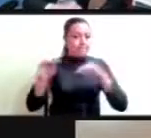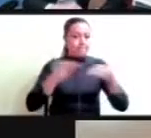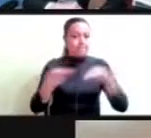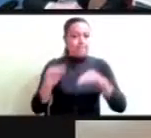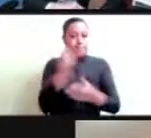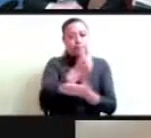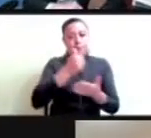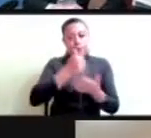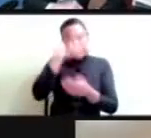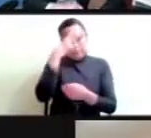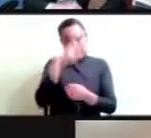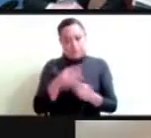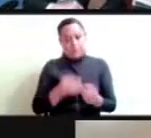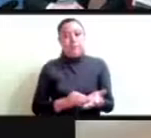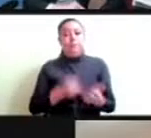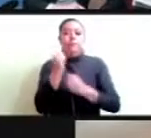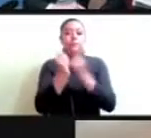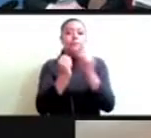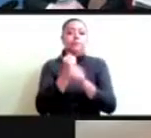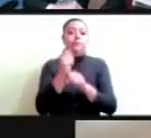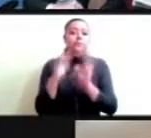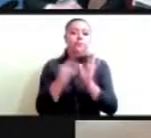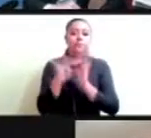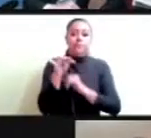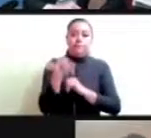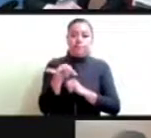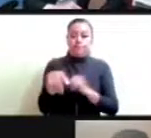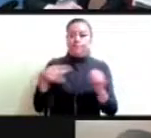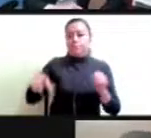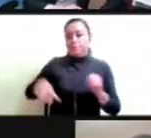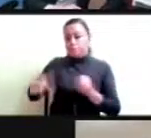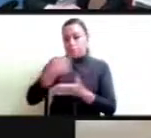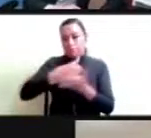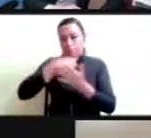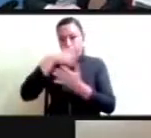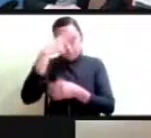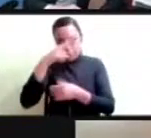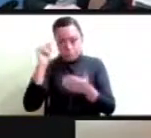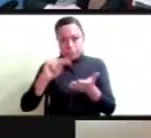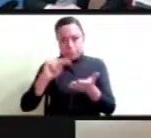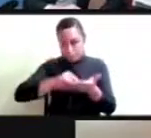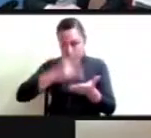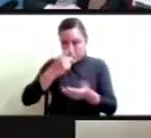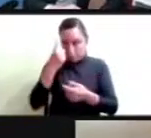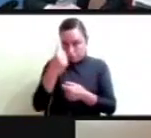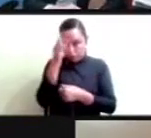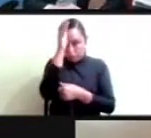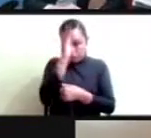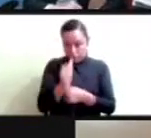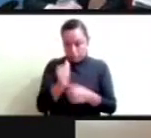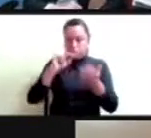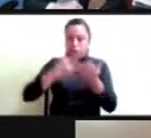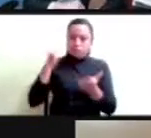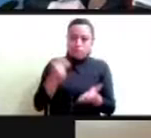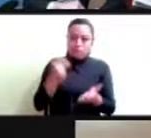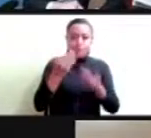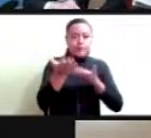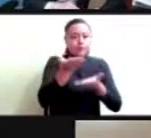en el año 2019, el gobierno de la Ciudad de México firmó un convenio de intercambio de información entre el Centro de